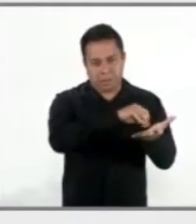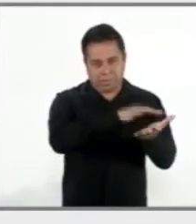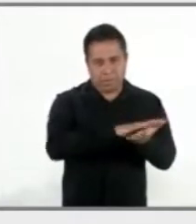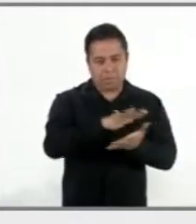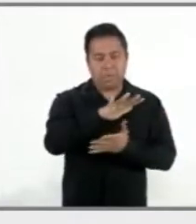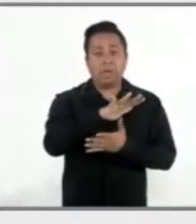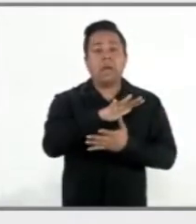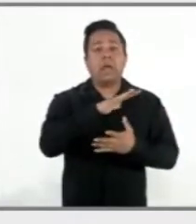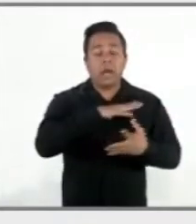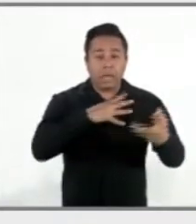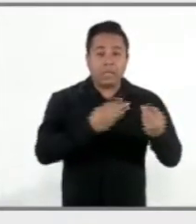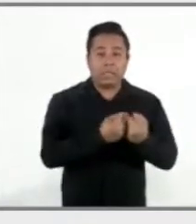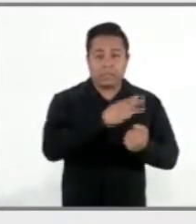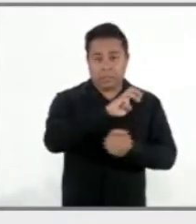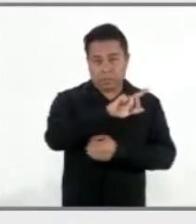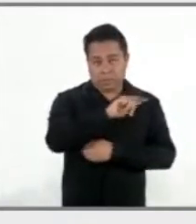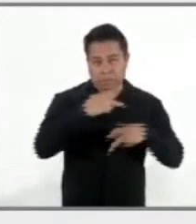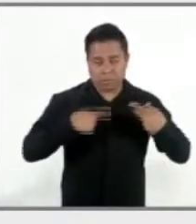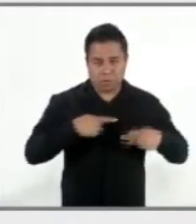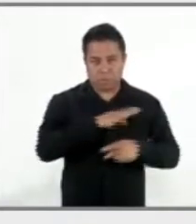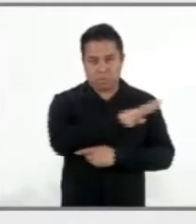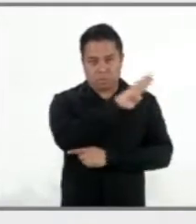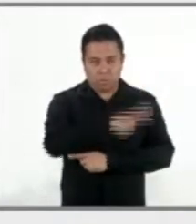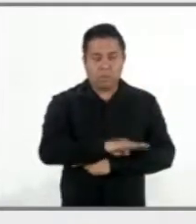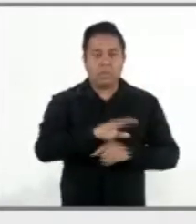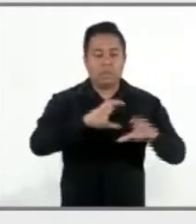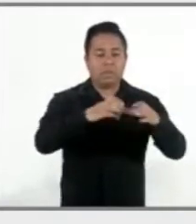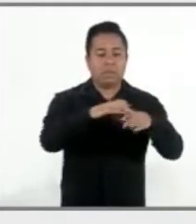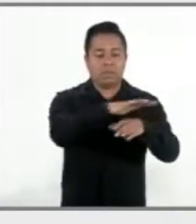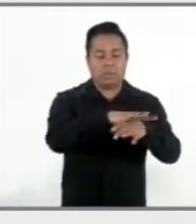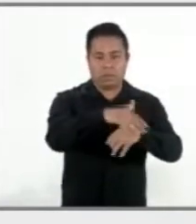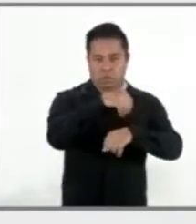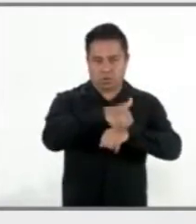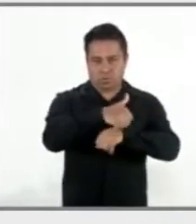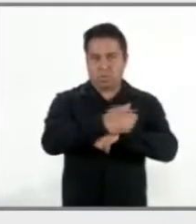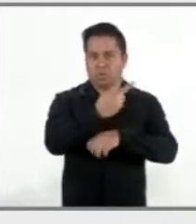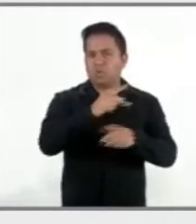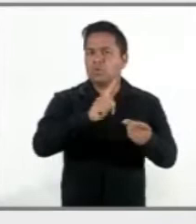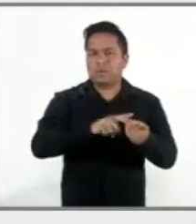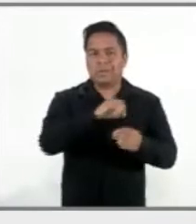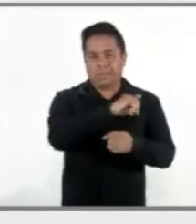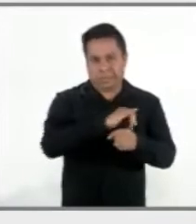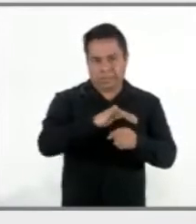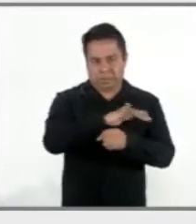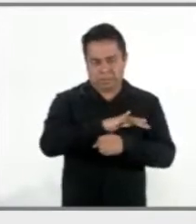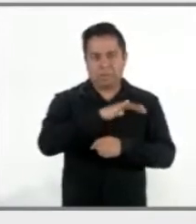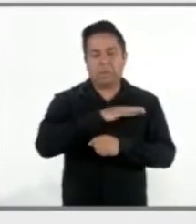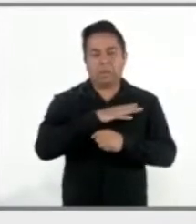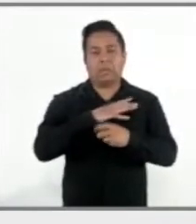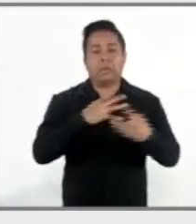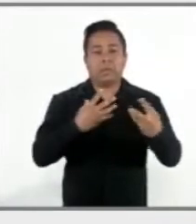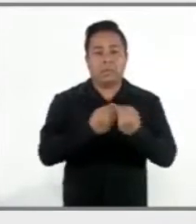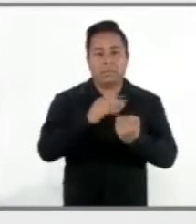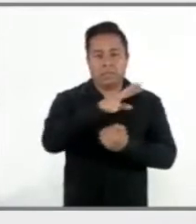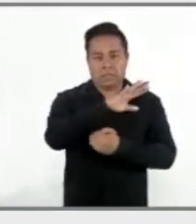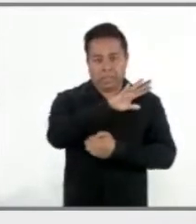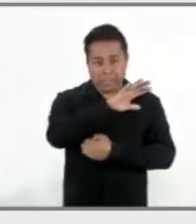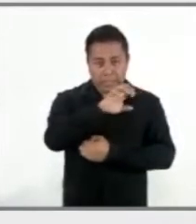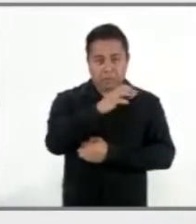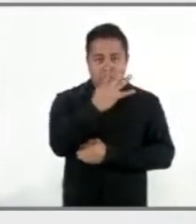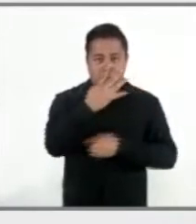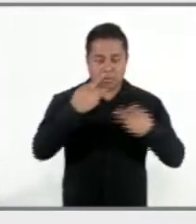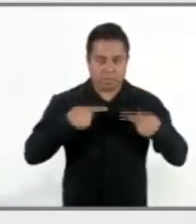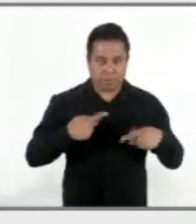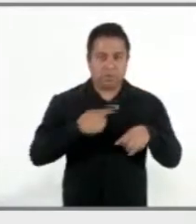con 370 defunciones la jurisdicción sanitaria número 2 del istmo tiene 504 casos